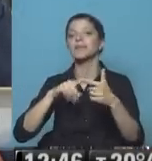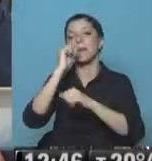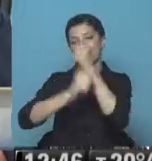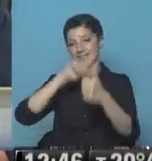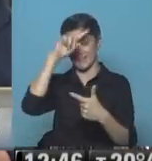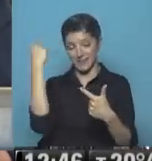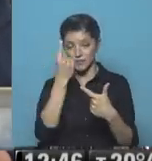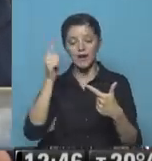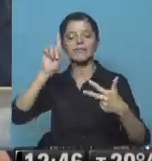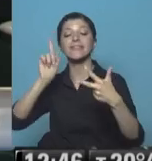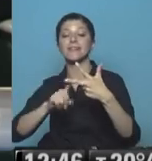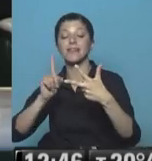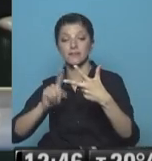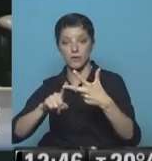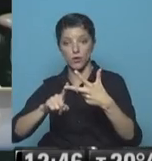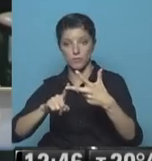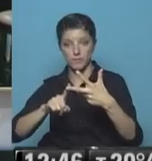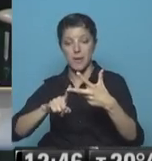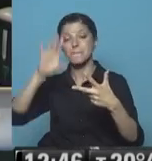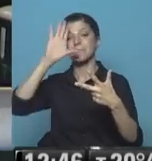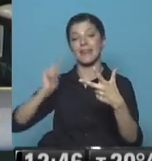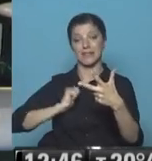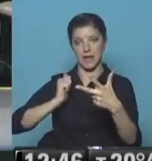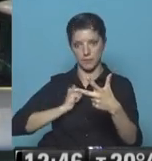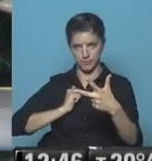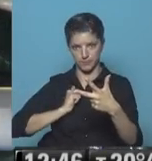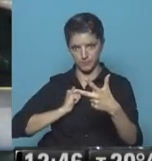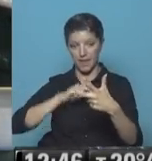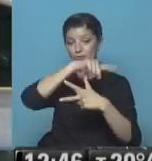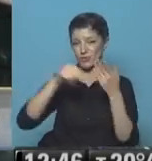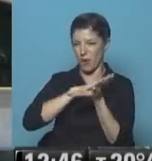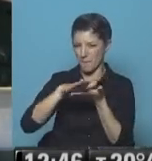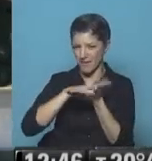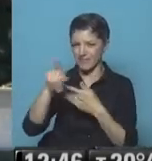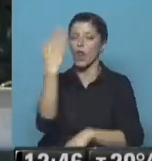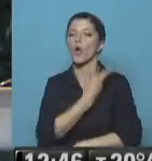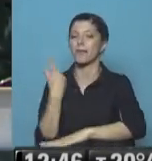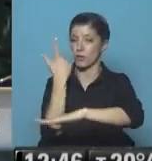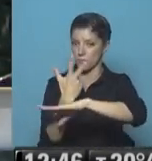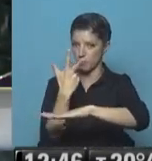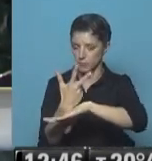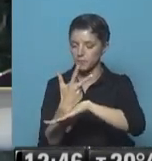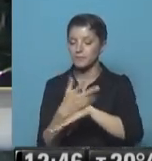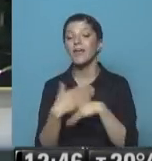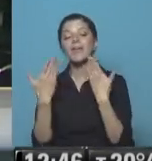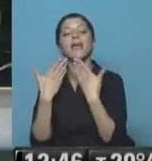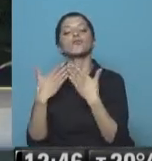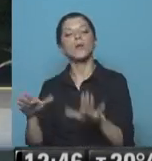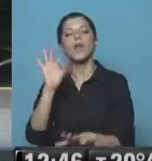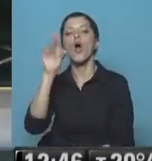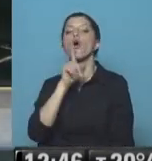multinacionales, y el tercer pilar es los militares. Y casualmente Otto Pérez